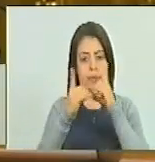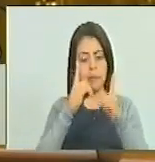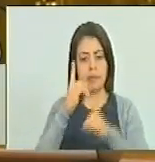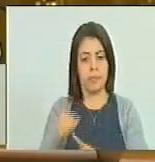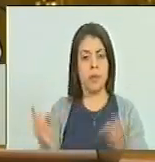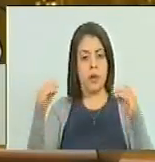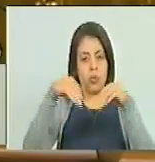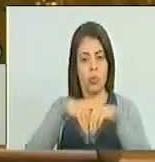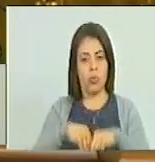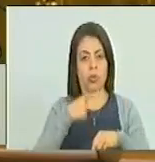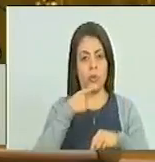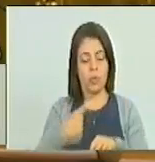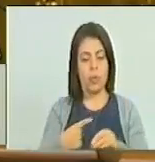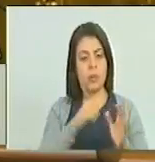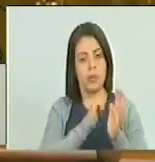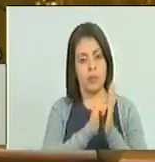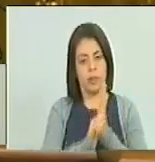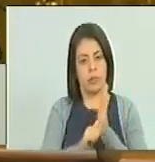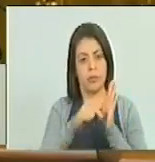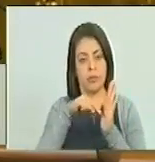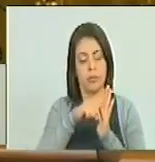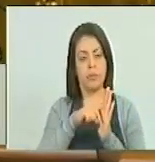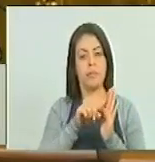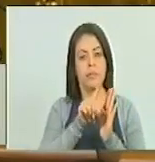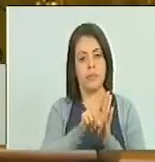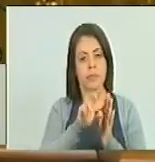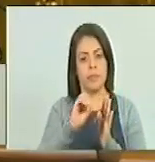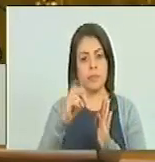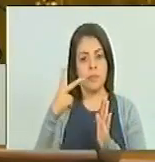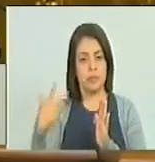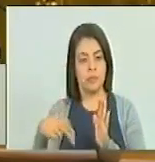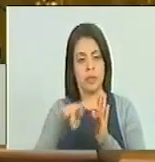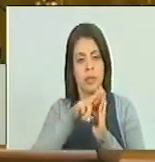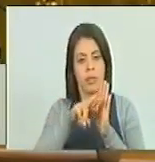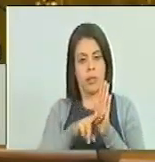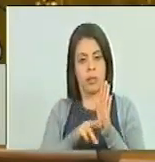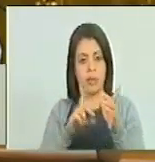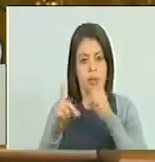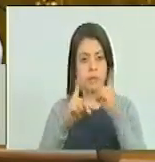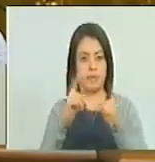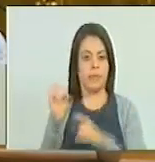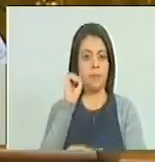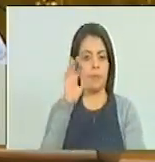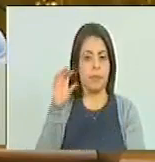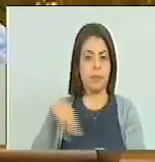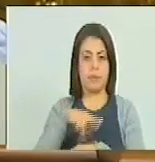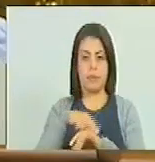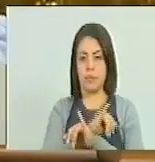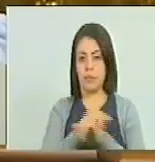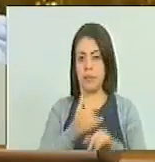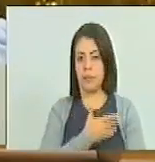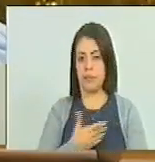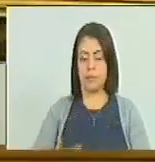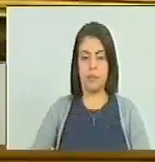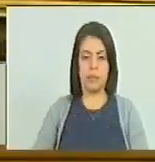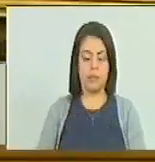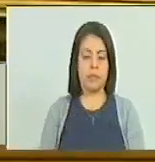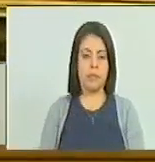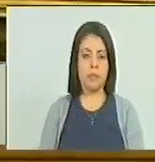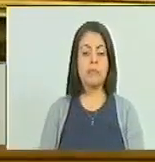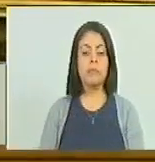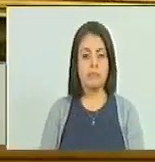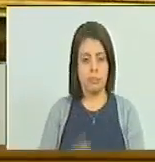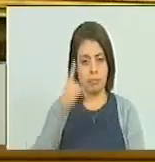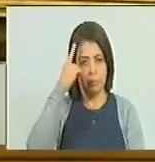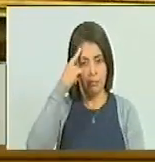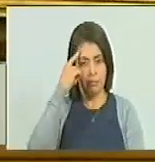de conformidad con lo establecido en el artículo 103 del Reglamento Interior y Debate de la Asamblea Nacional. Es todo, ciudadano presidente. En